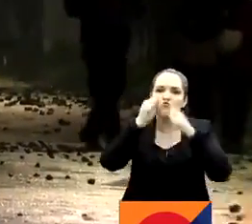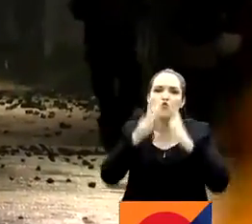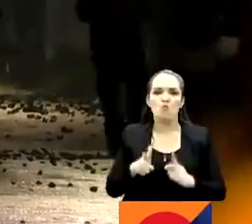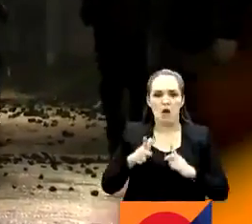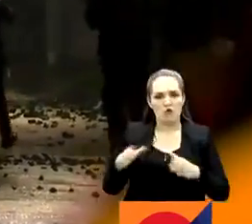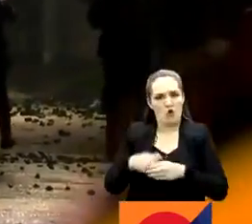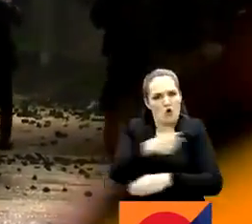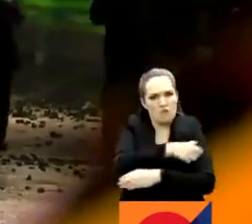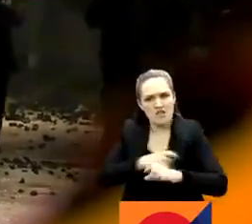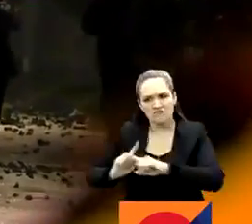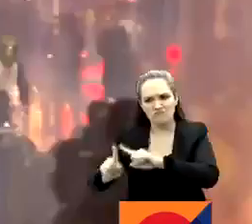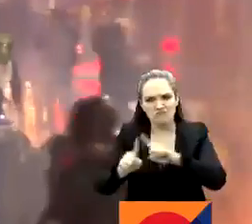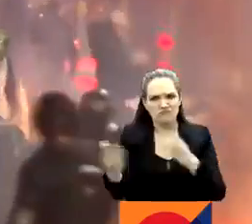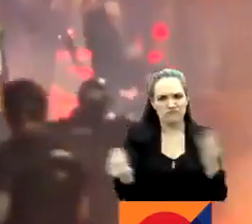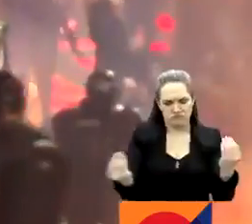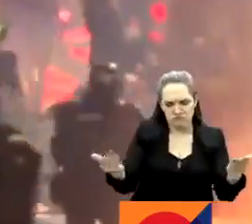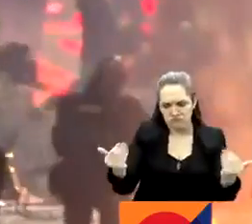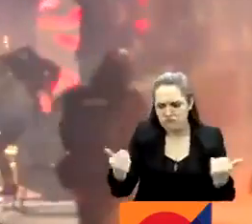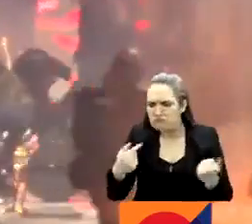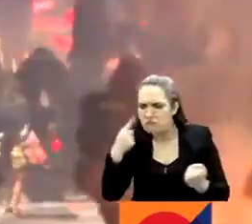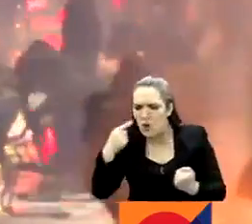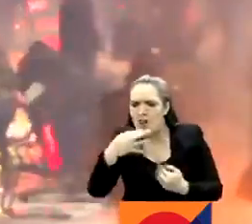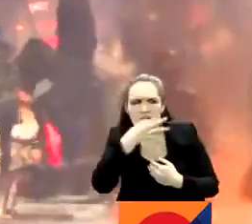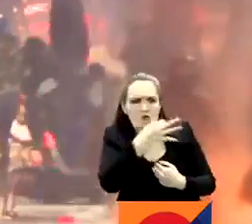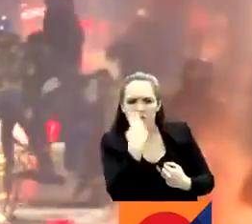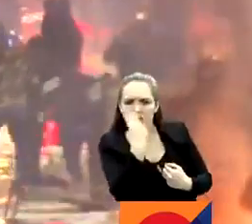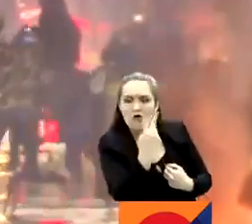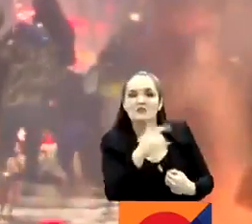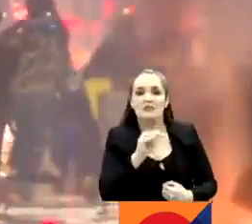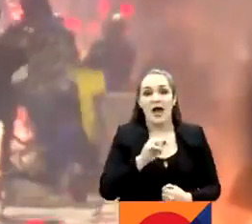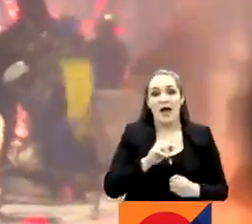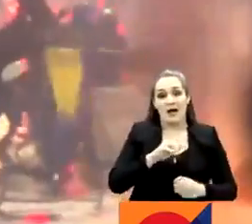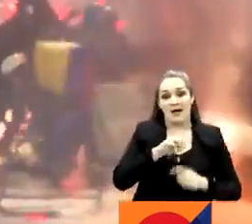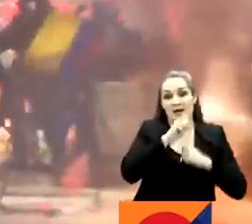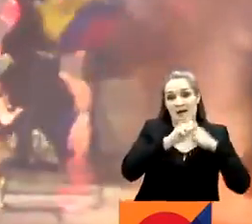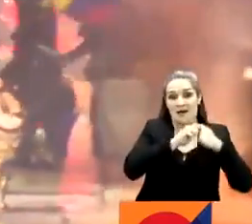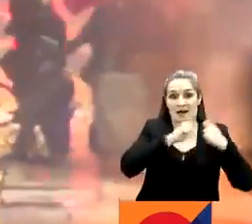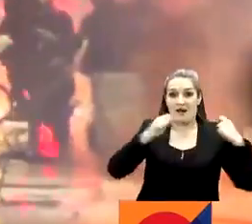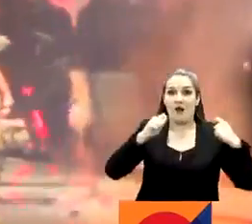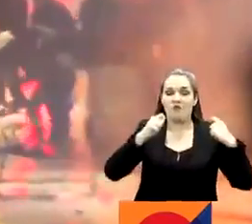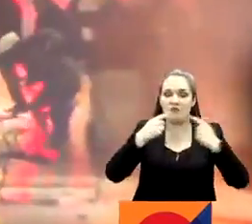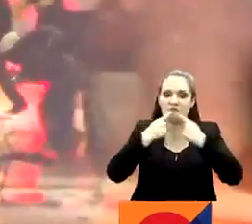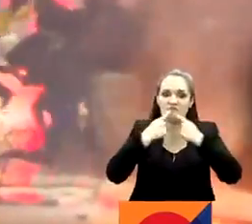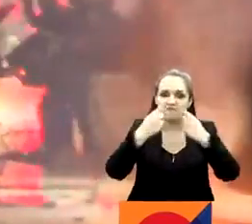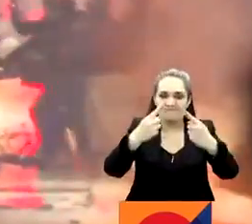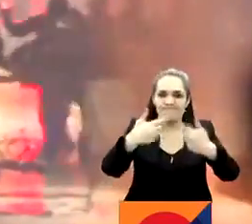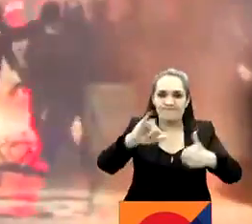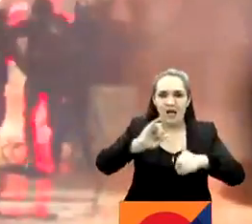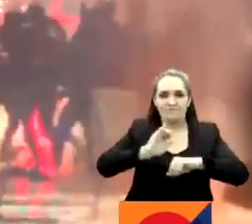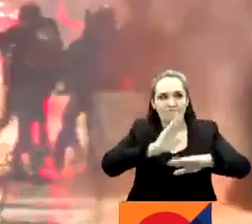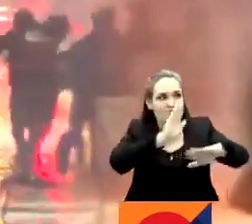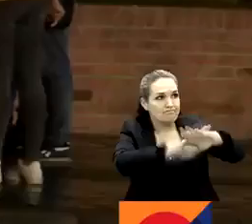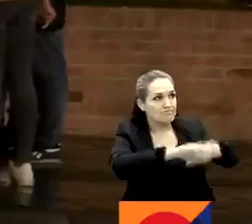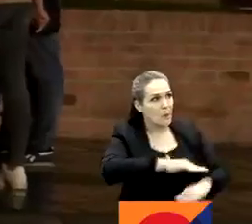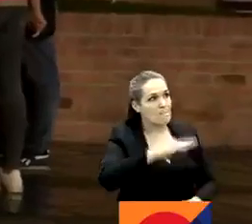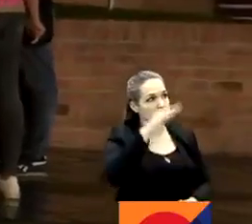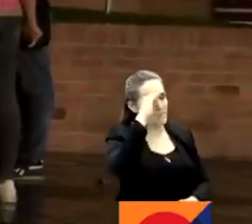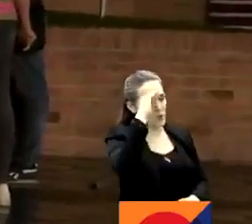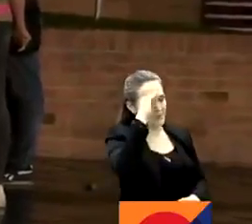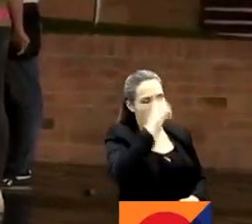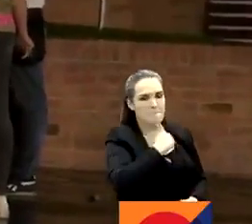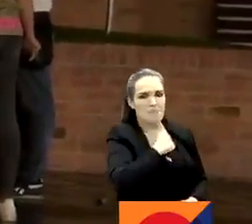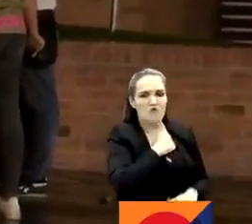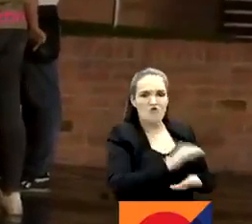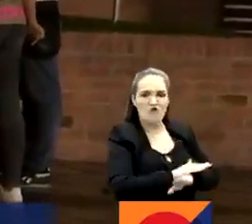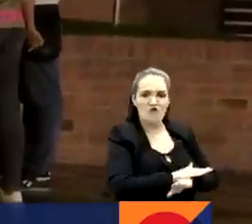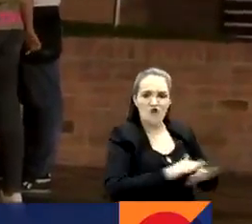presentado durante las manifestaciones. A través de un video, la alcaldesa Claudia López reveló que le solicitó a la Policía Nacional suspender